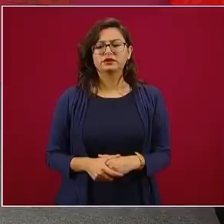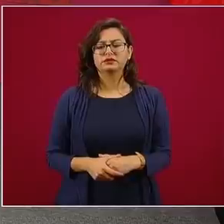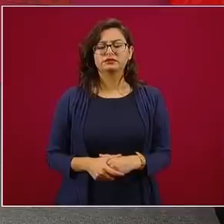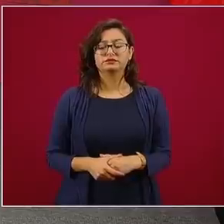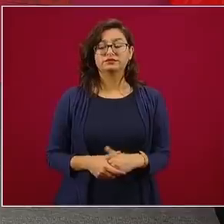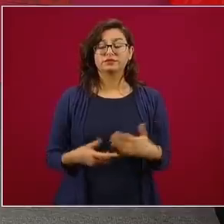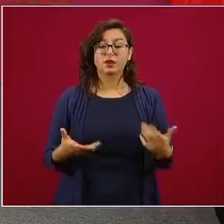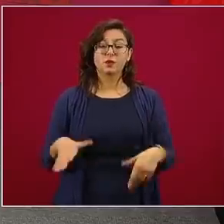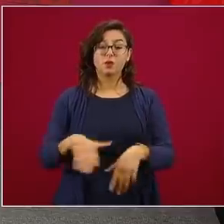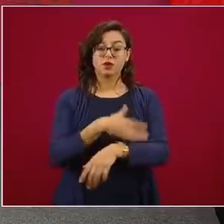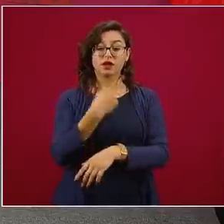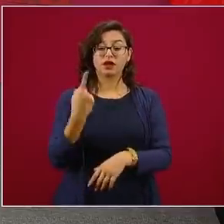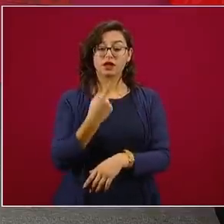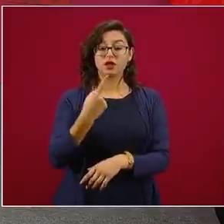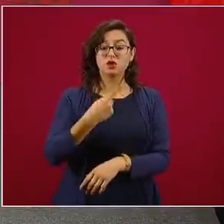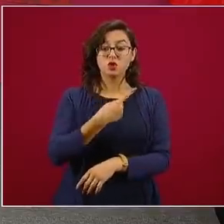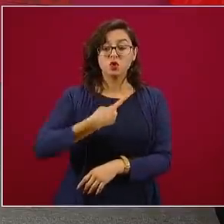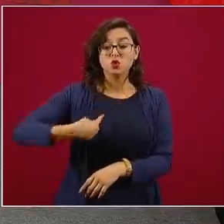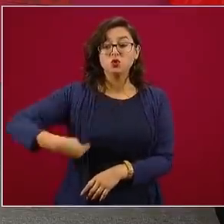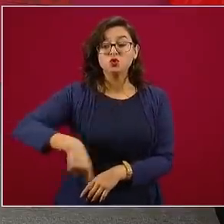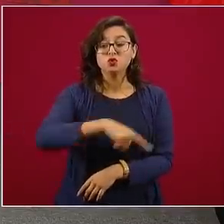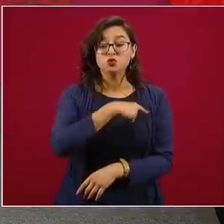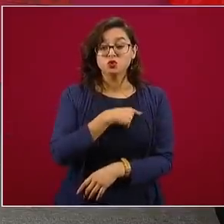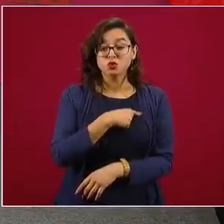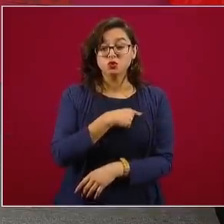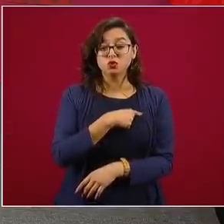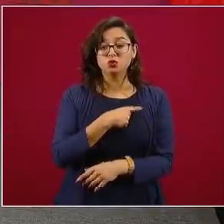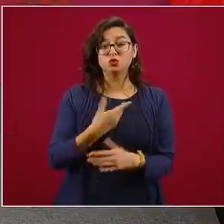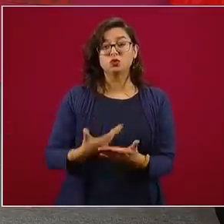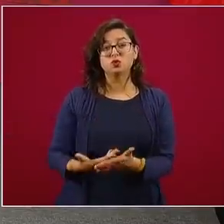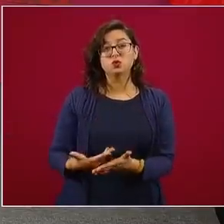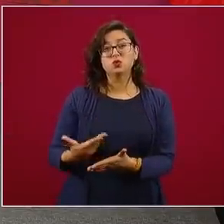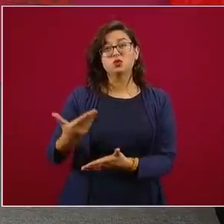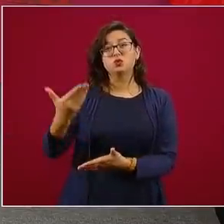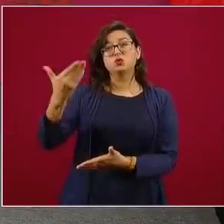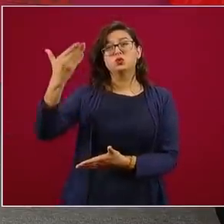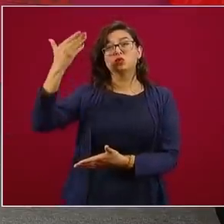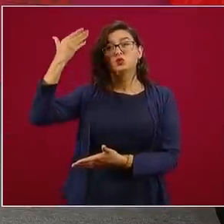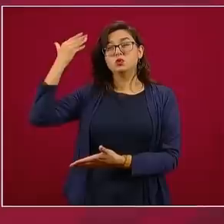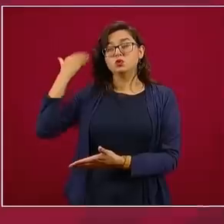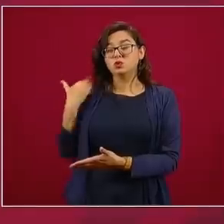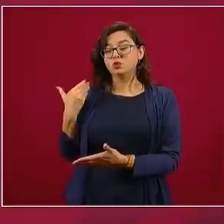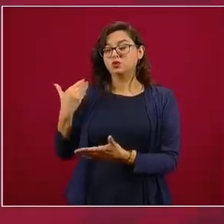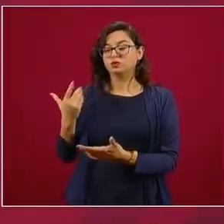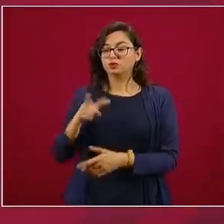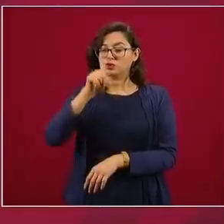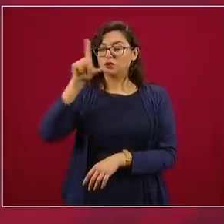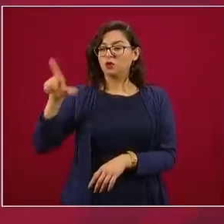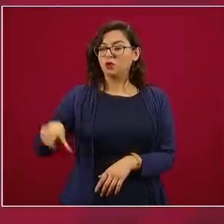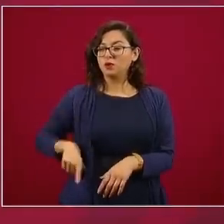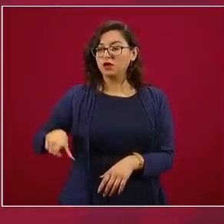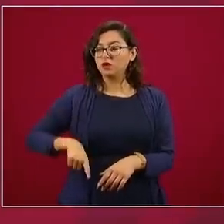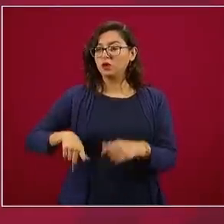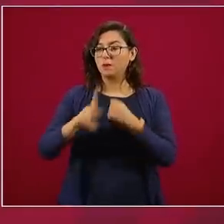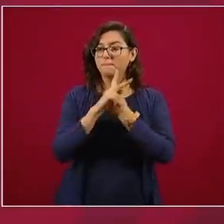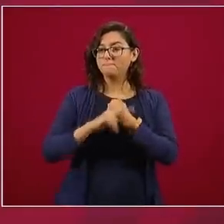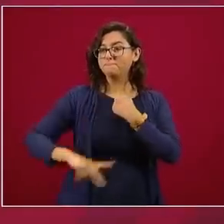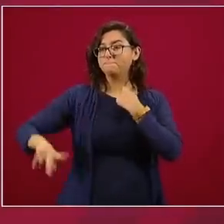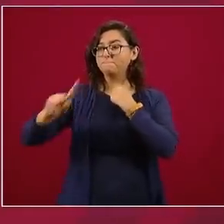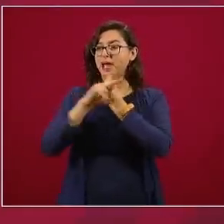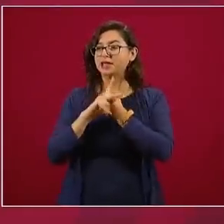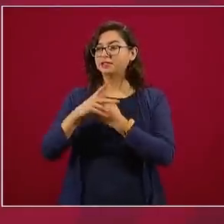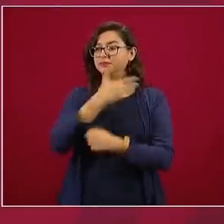precursores desde que nos reunimos con los jefes de Estado del